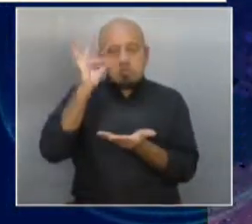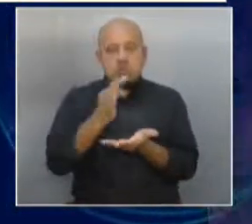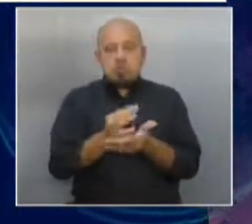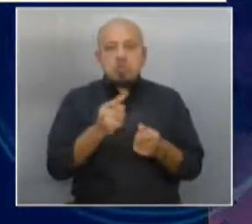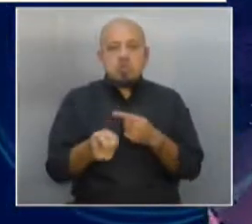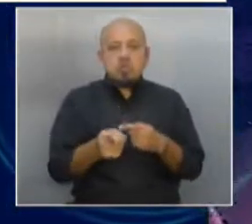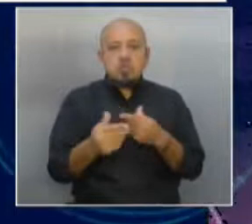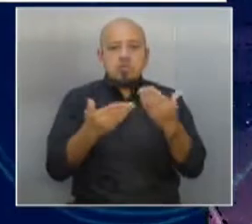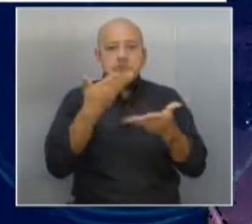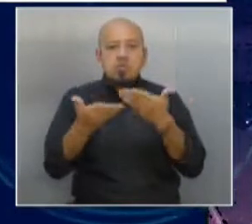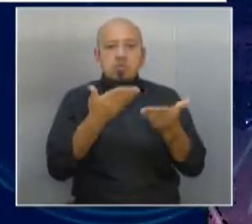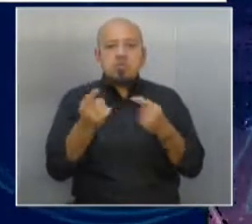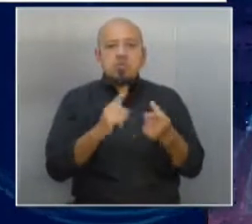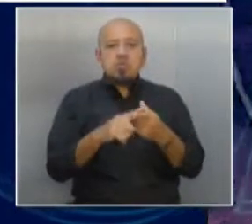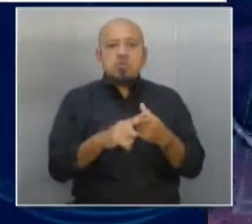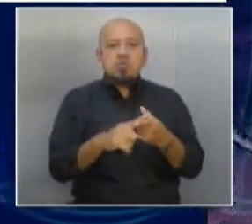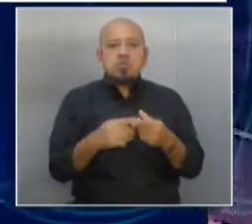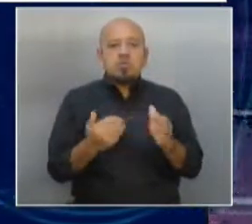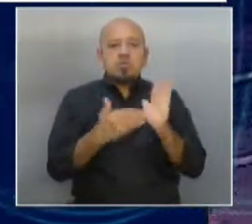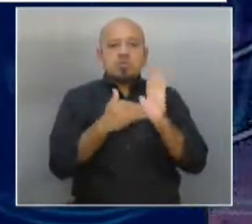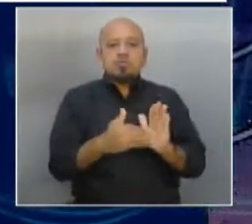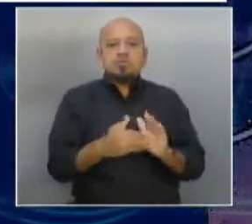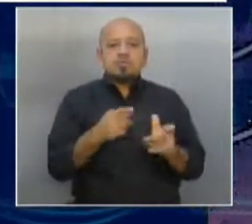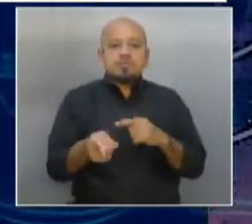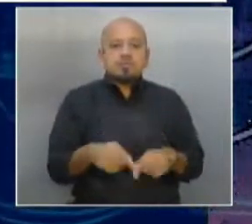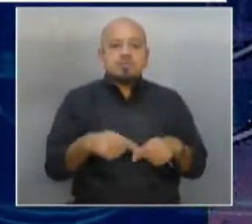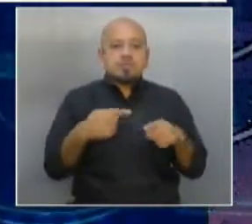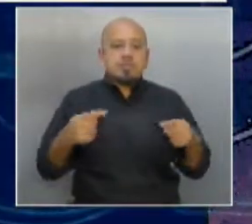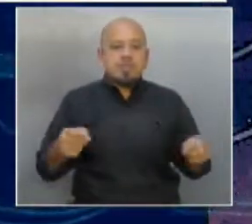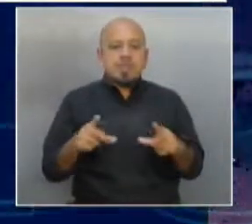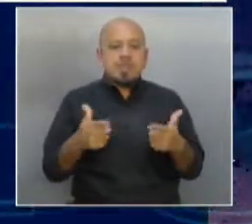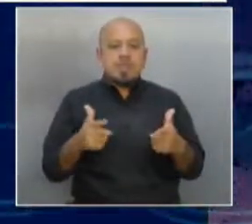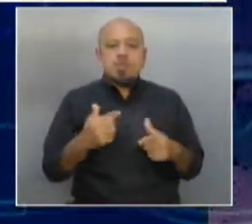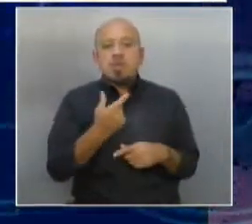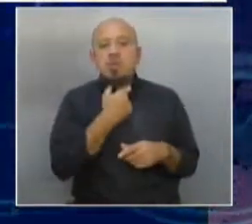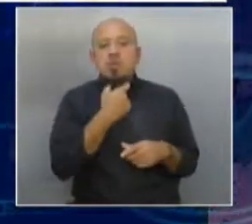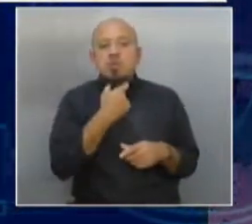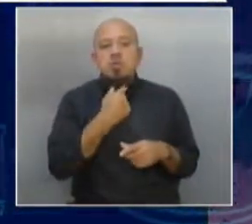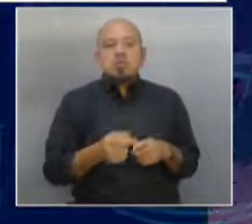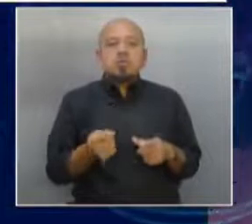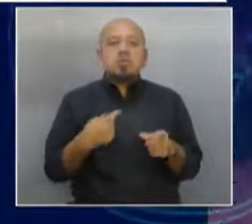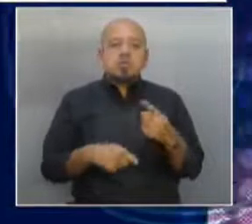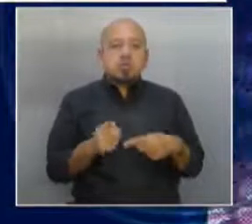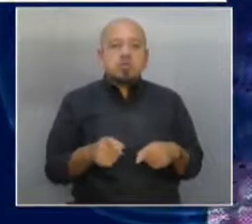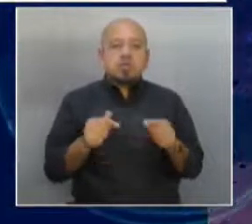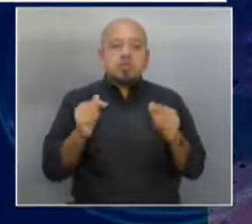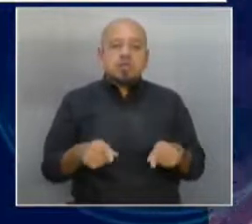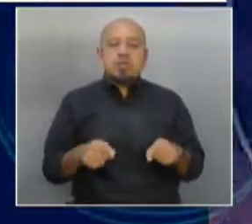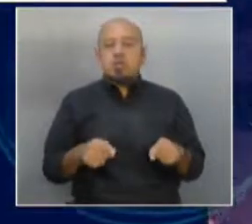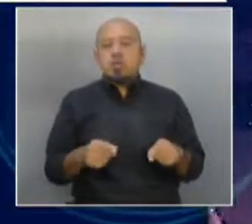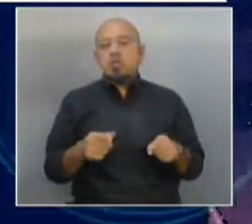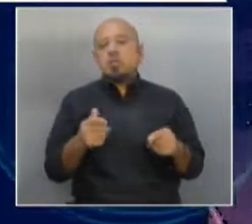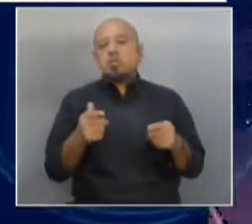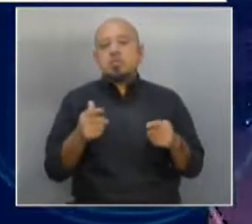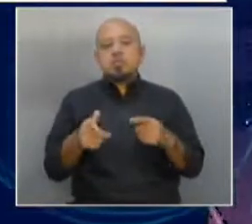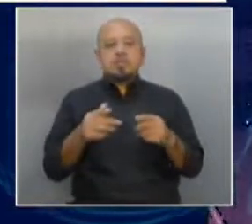como murga representante de aquellos que no tienen voz. Entonces, en esta lógica de